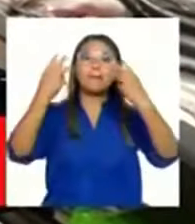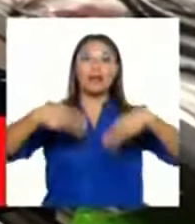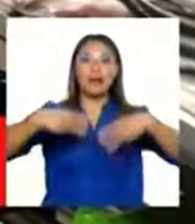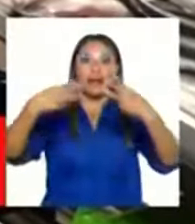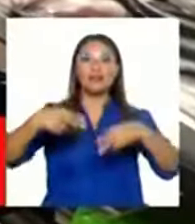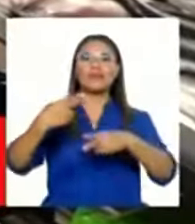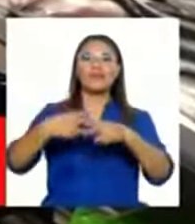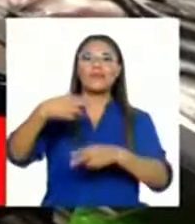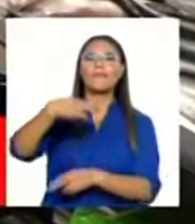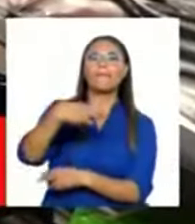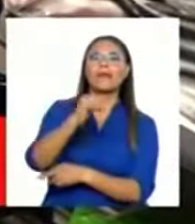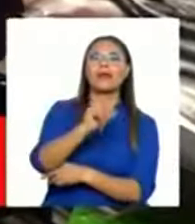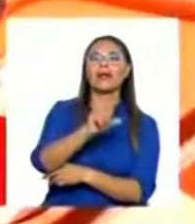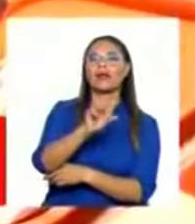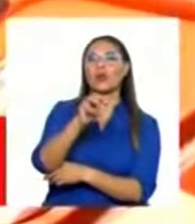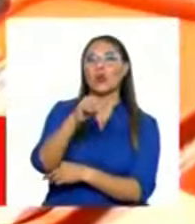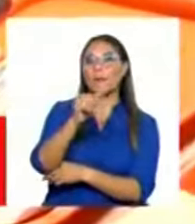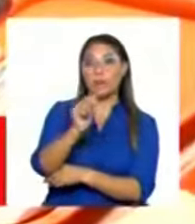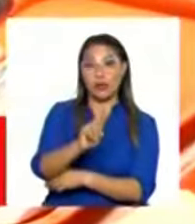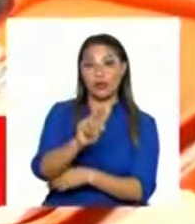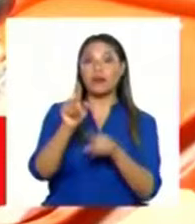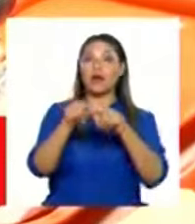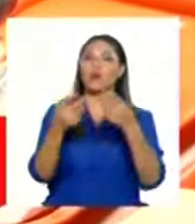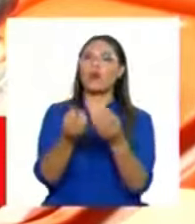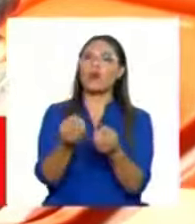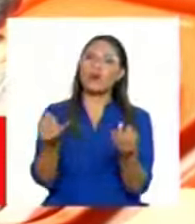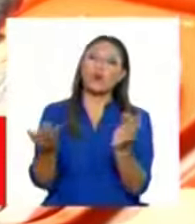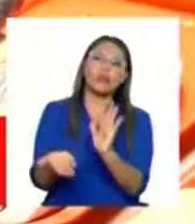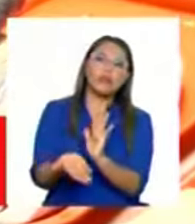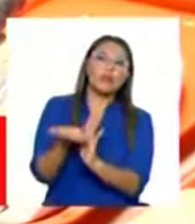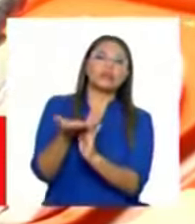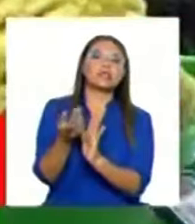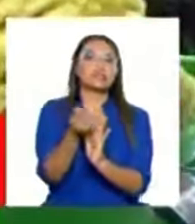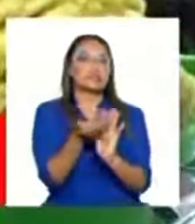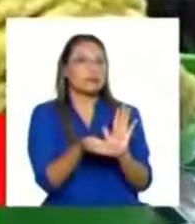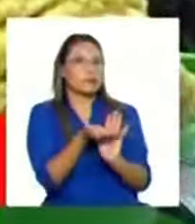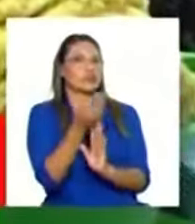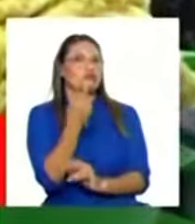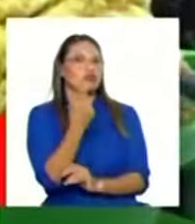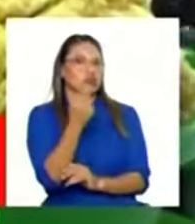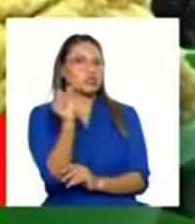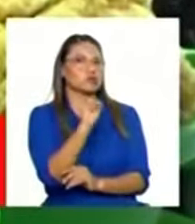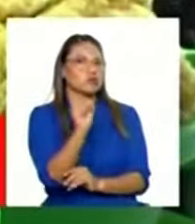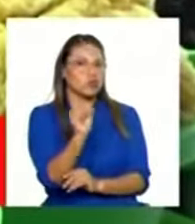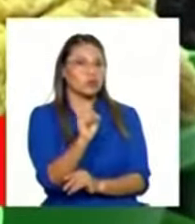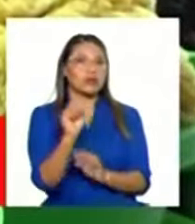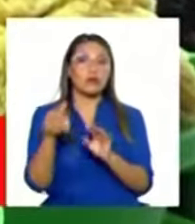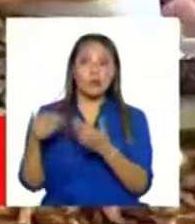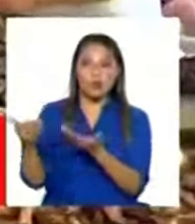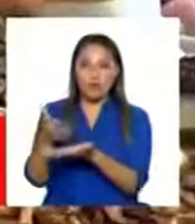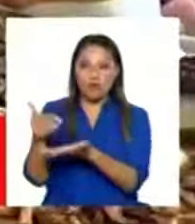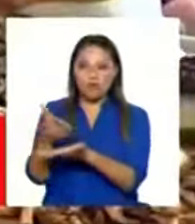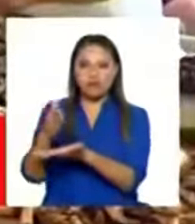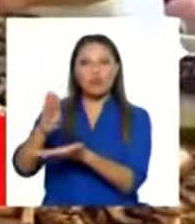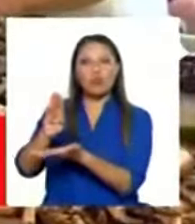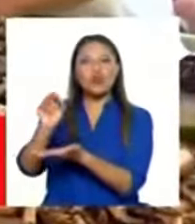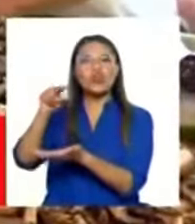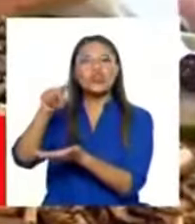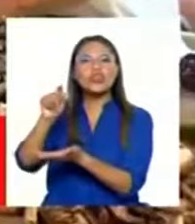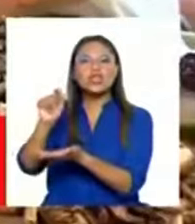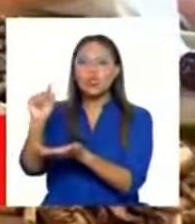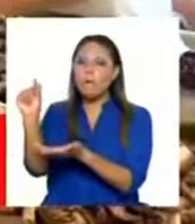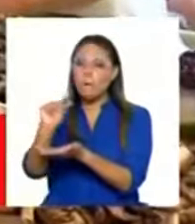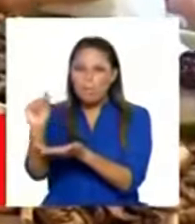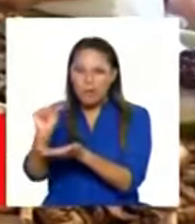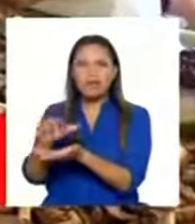motivo de la Semana Santa, los precios se incrementaron hasta 12 soles el kilo. El bonito continúa siendo el pescado más cómodo para